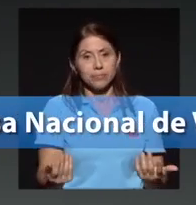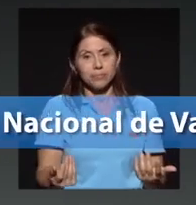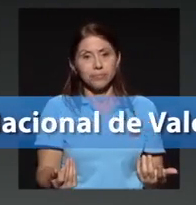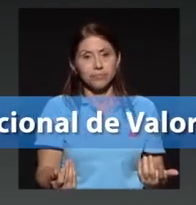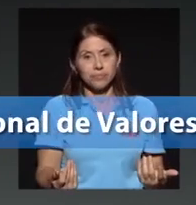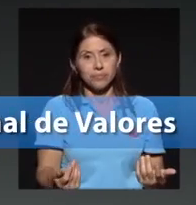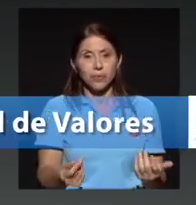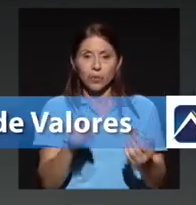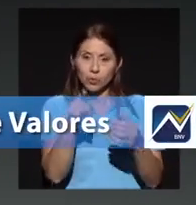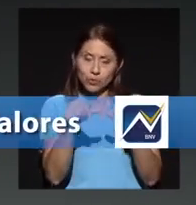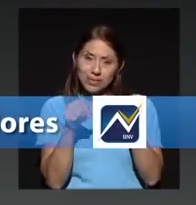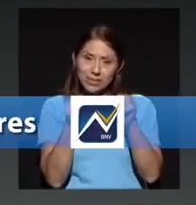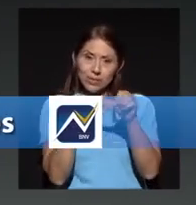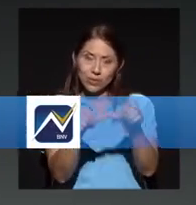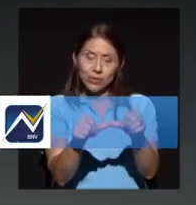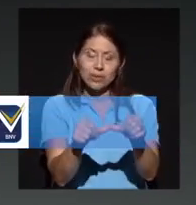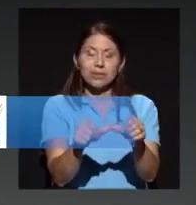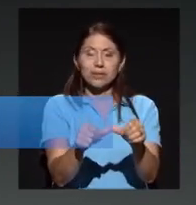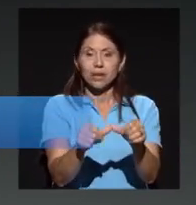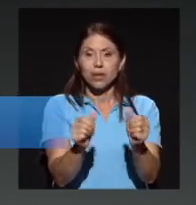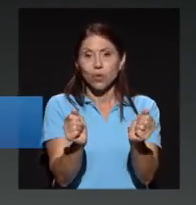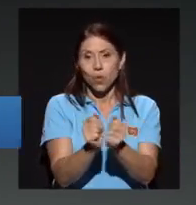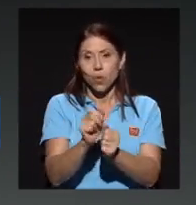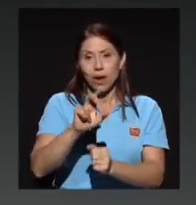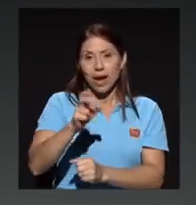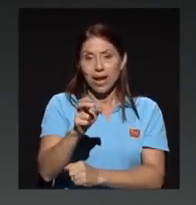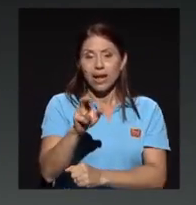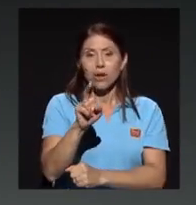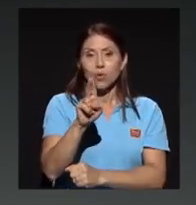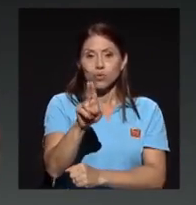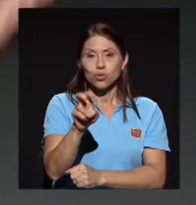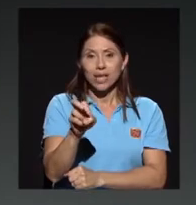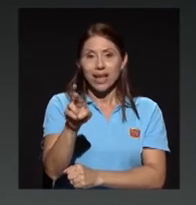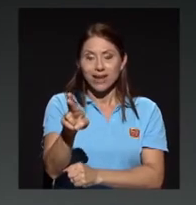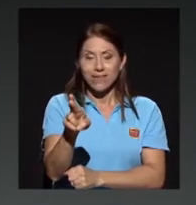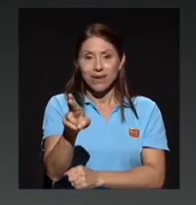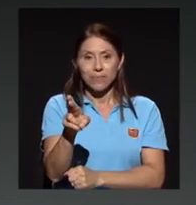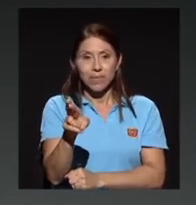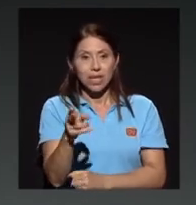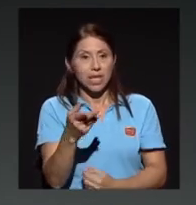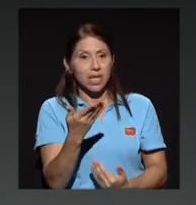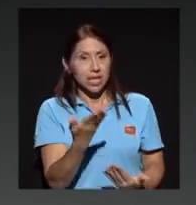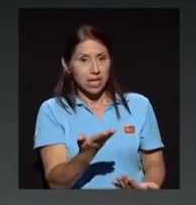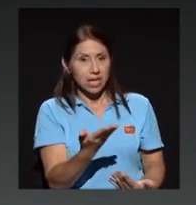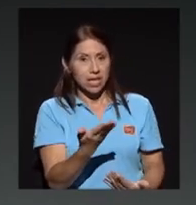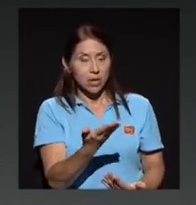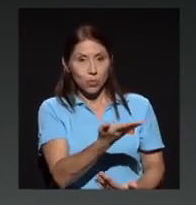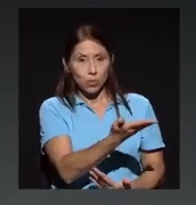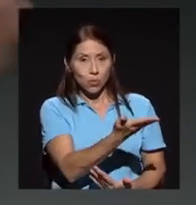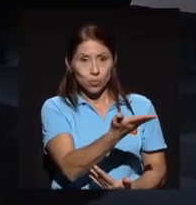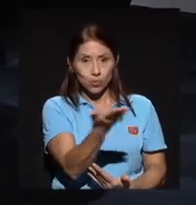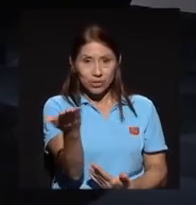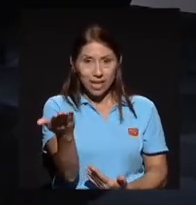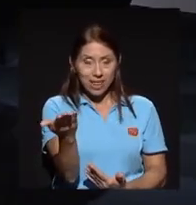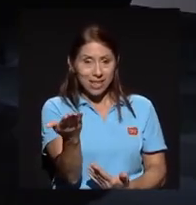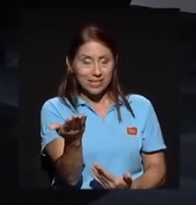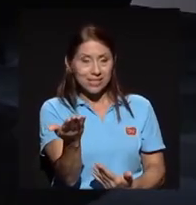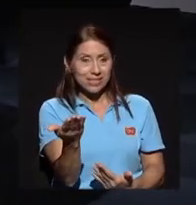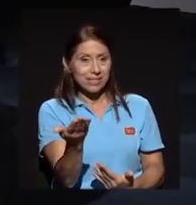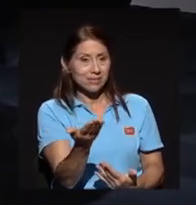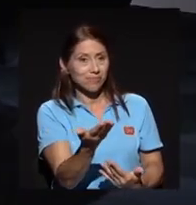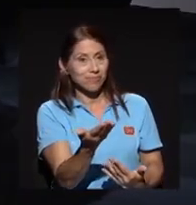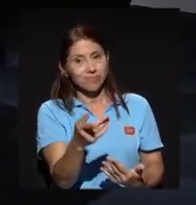quédense amigas amigos por favor con canal loser y ustedes la partida se los debe